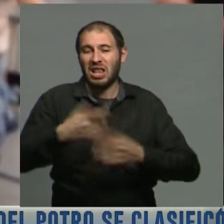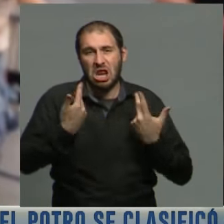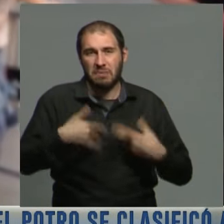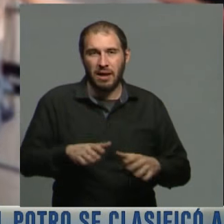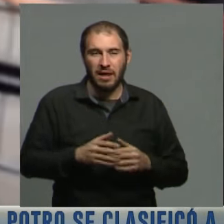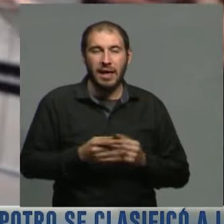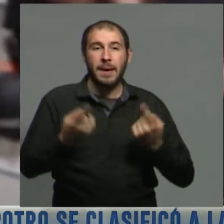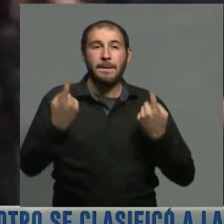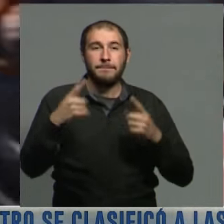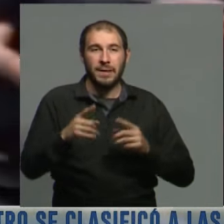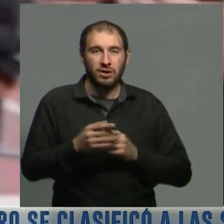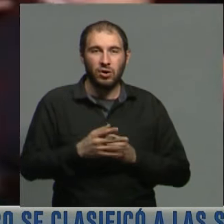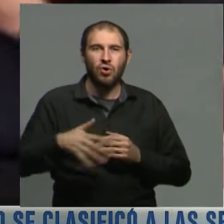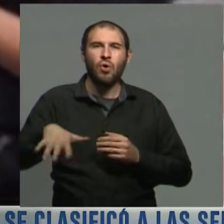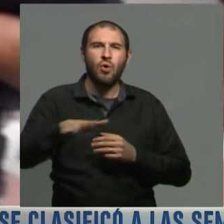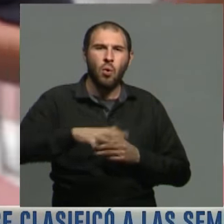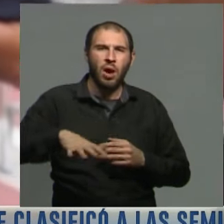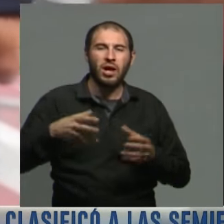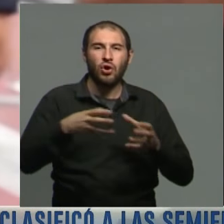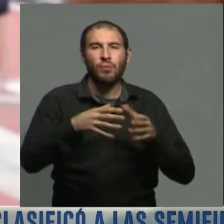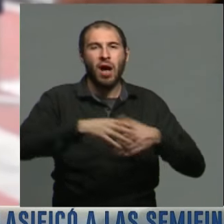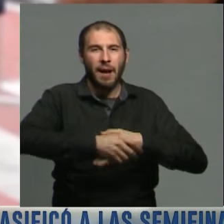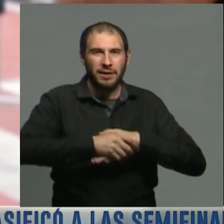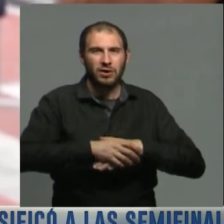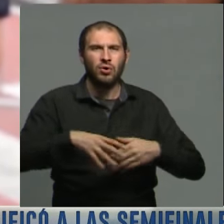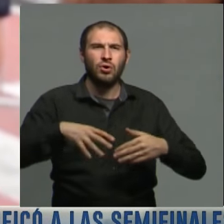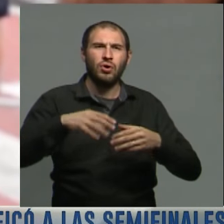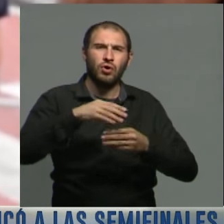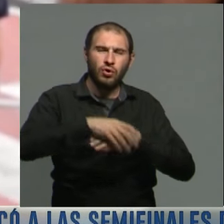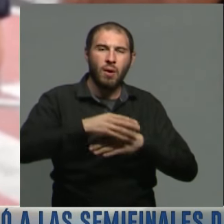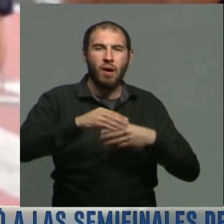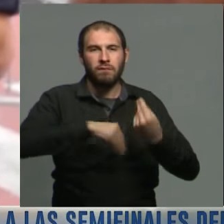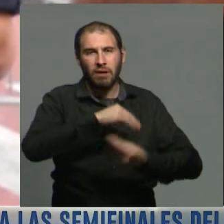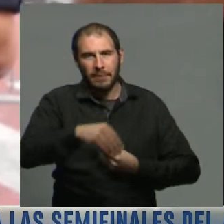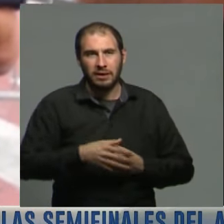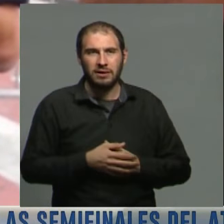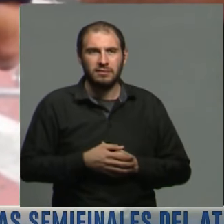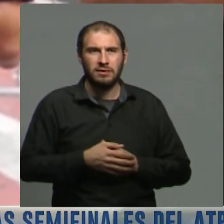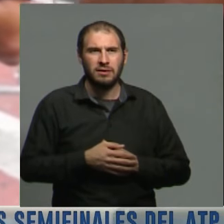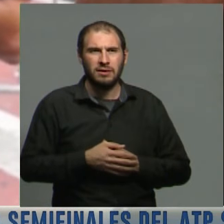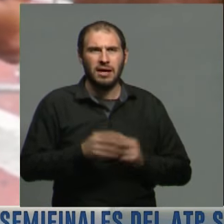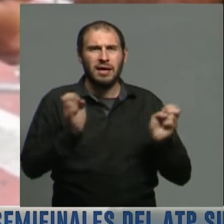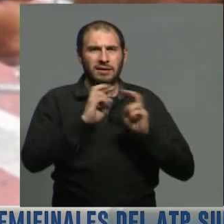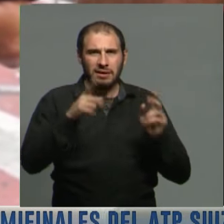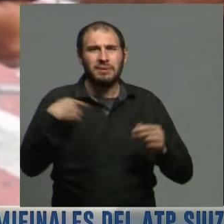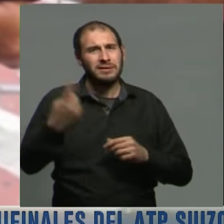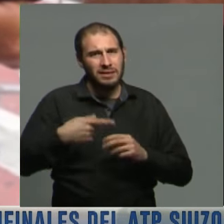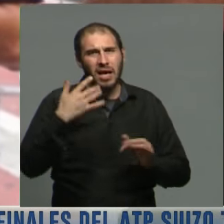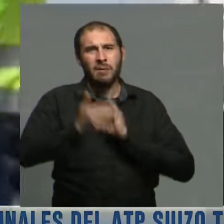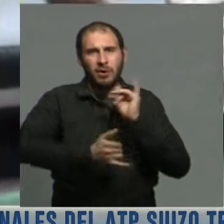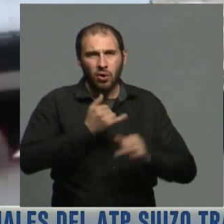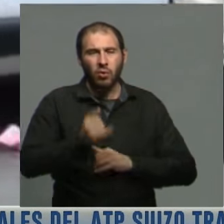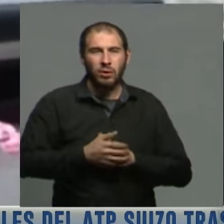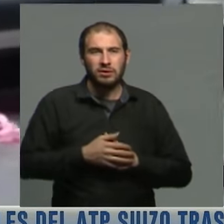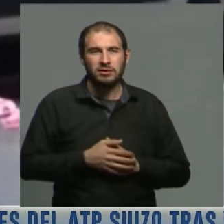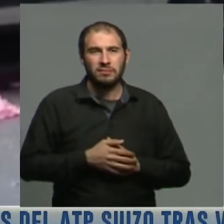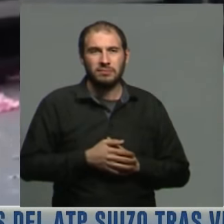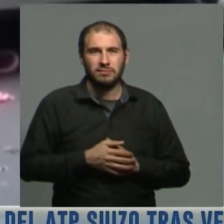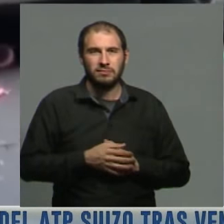normalidad, pero sí que en los entornos, los grupos de amigos, los grupos, la familia, Sí. sí que era un tema recurrente que siempre acababa